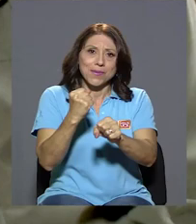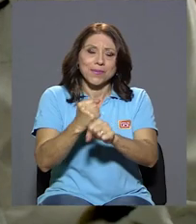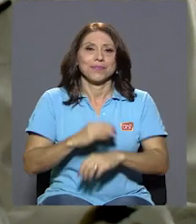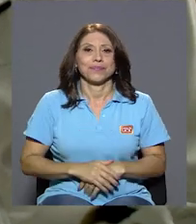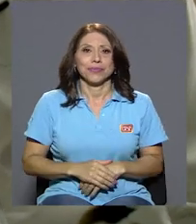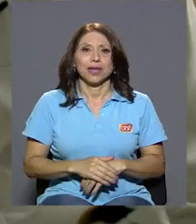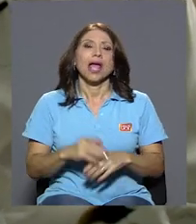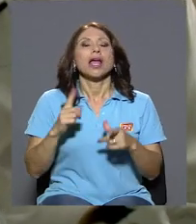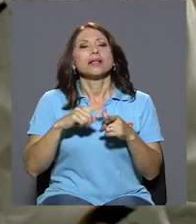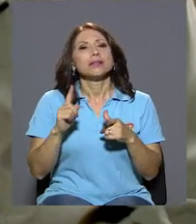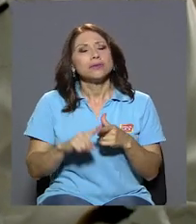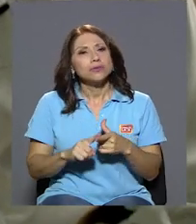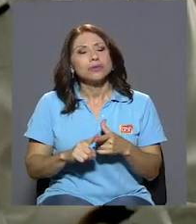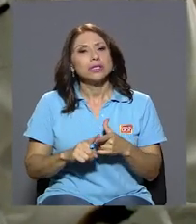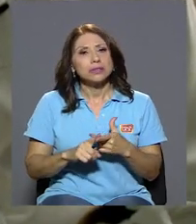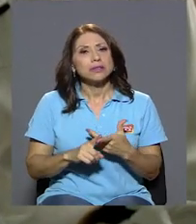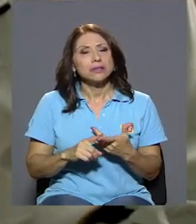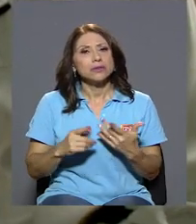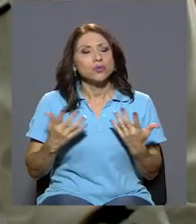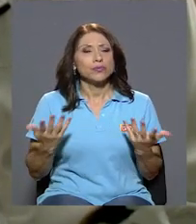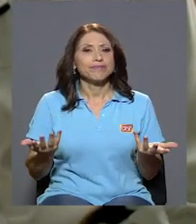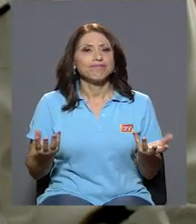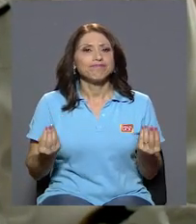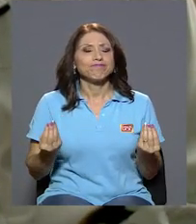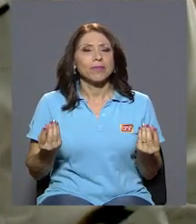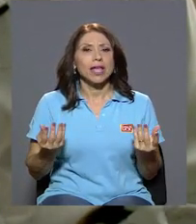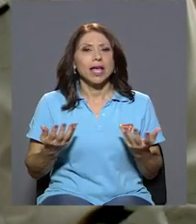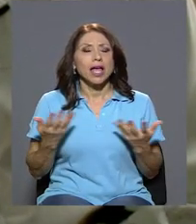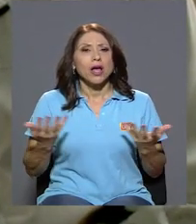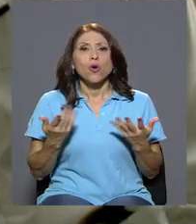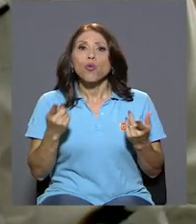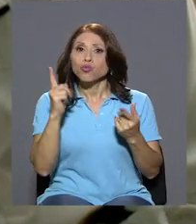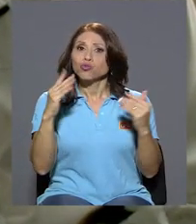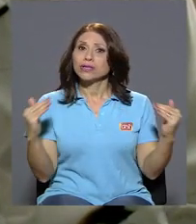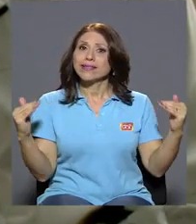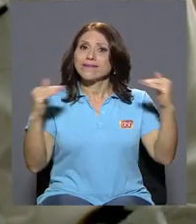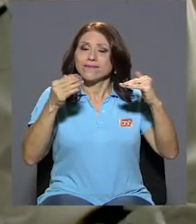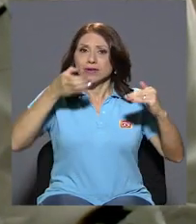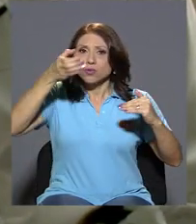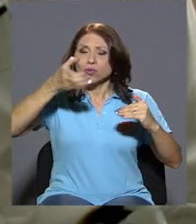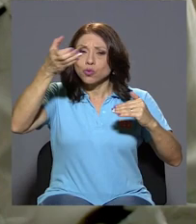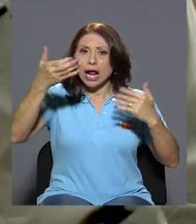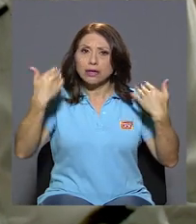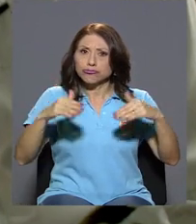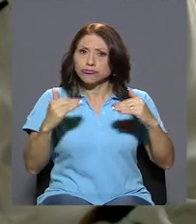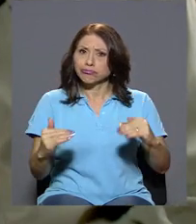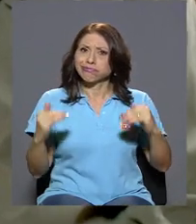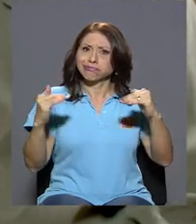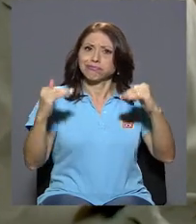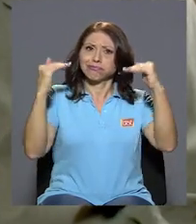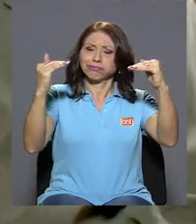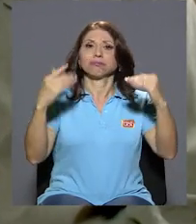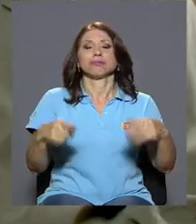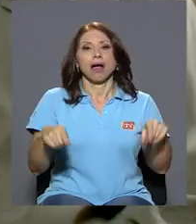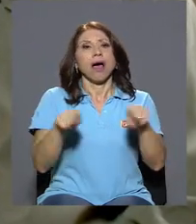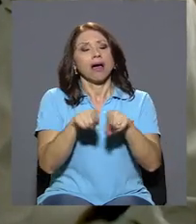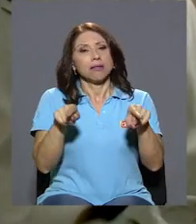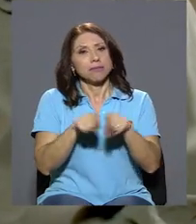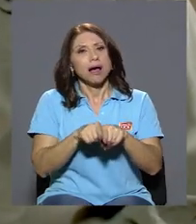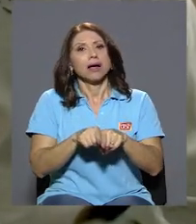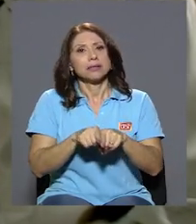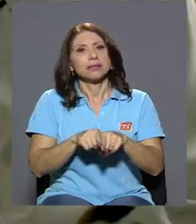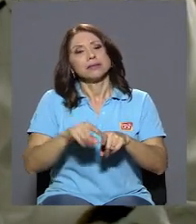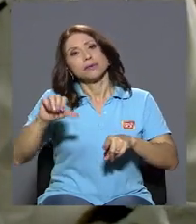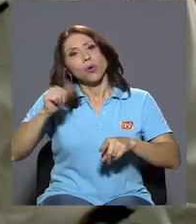entonces se dio una gran digamos un nivel cultural muy alto además